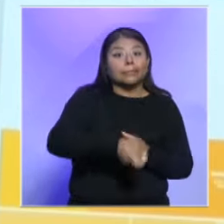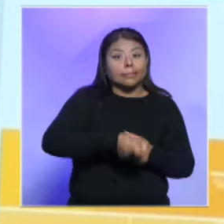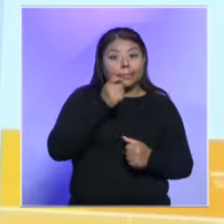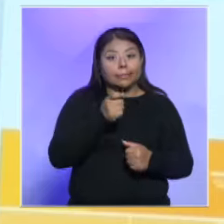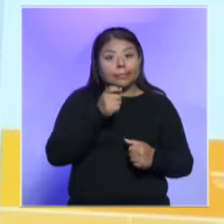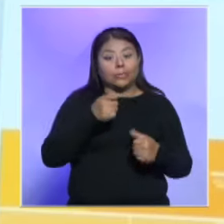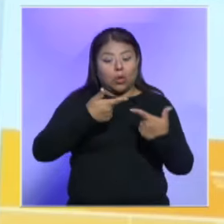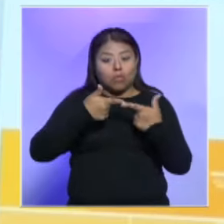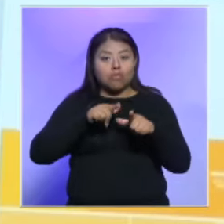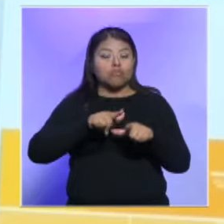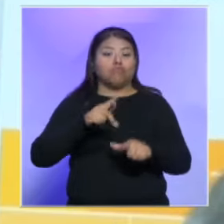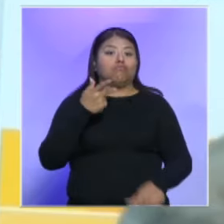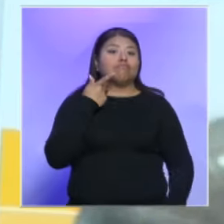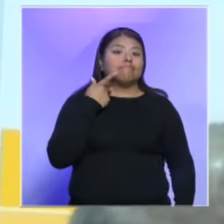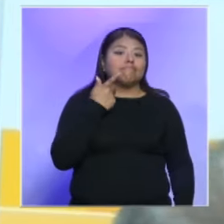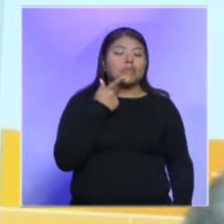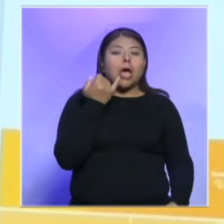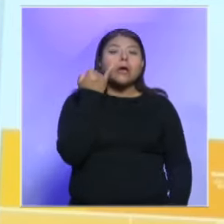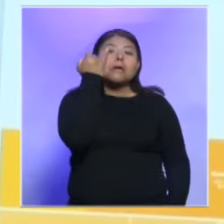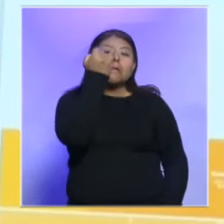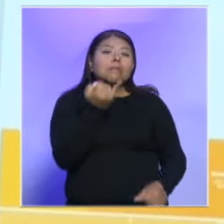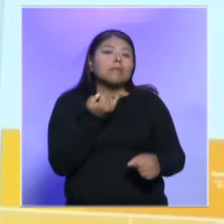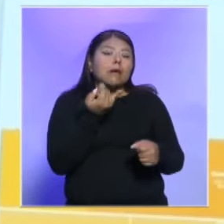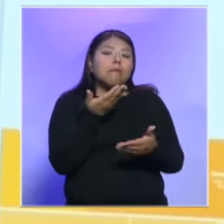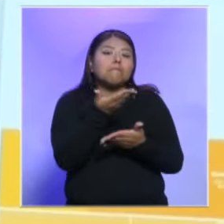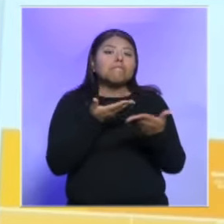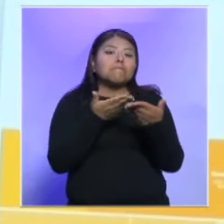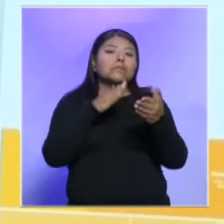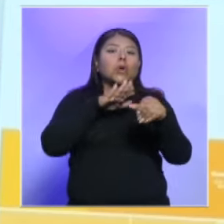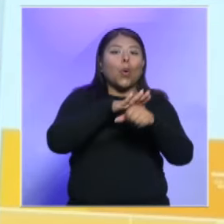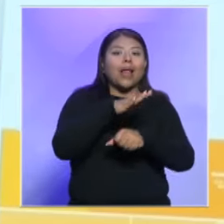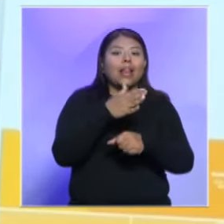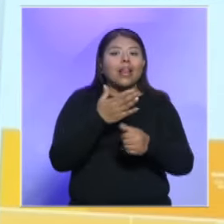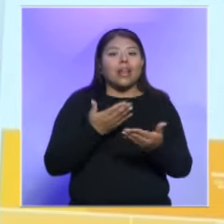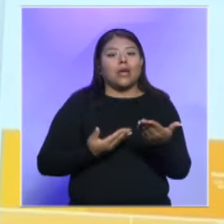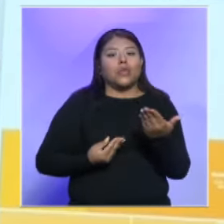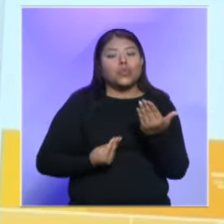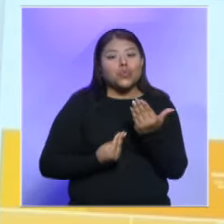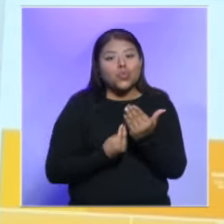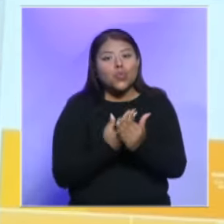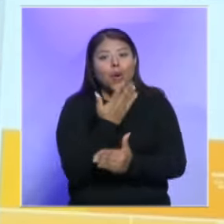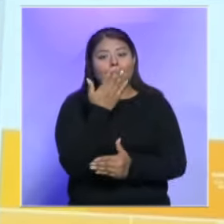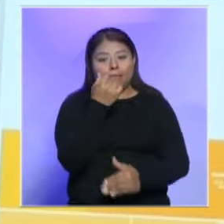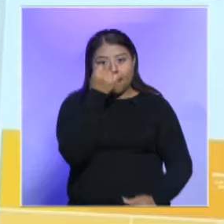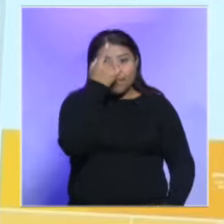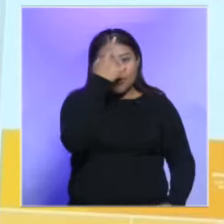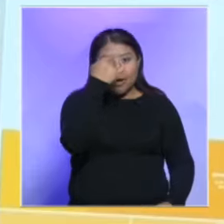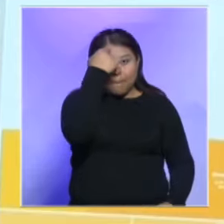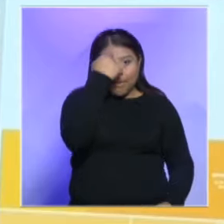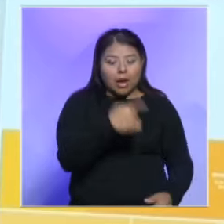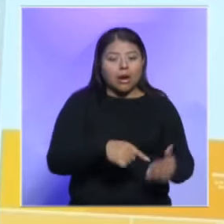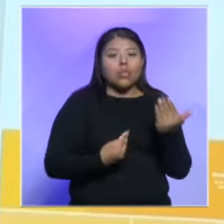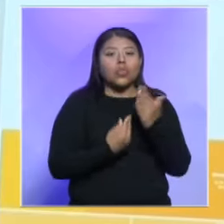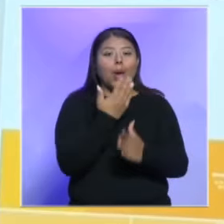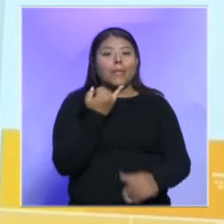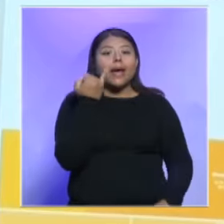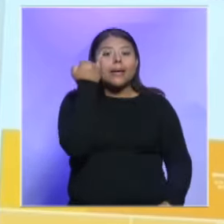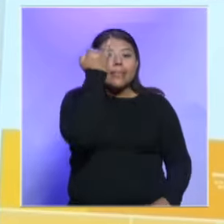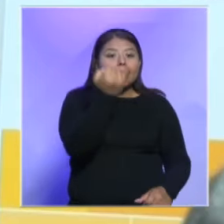buscan es la nueva creación para allegarse de proselitismo para una nueva idea política, mientras que